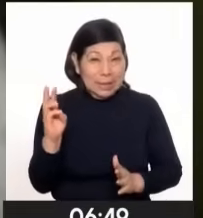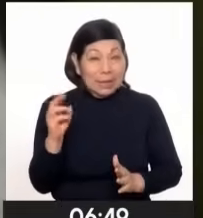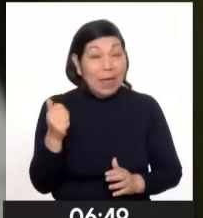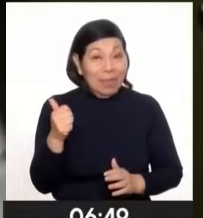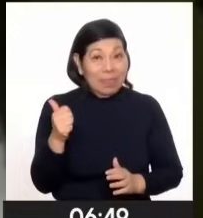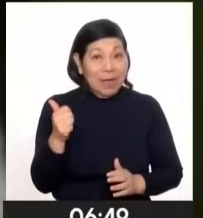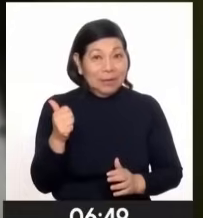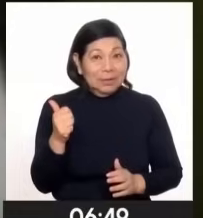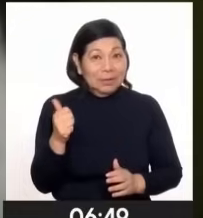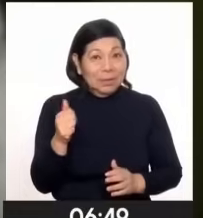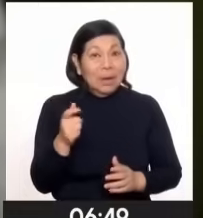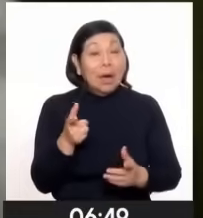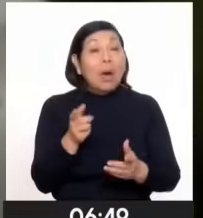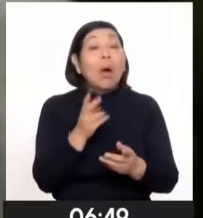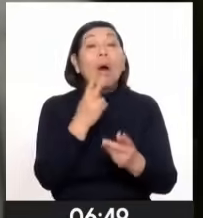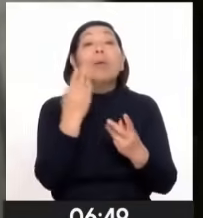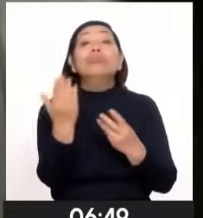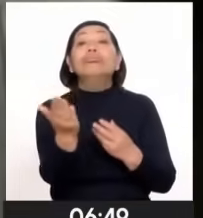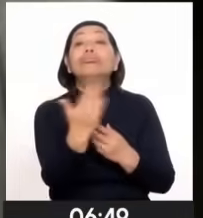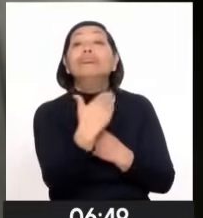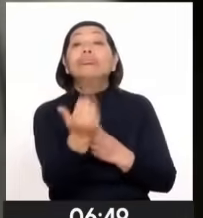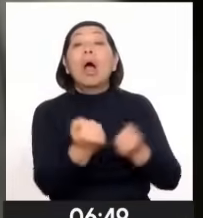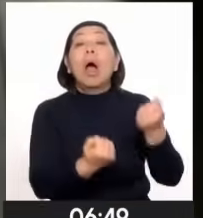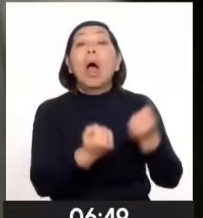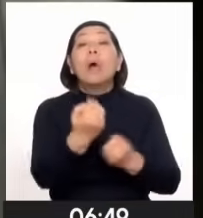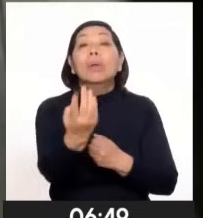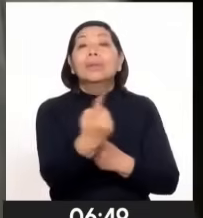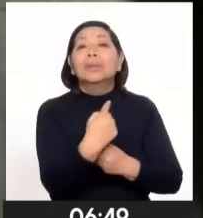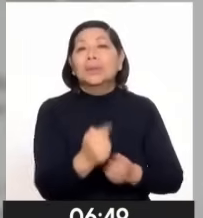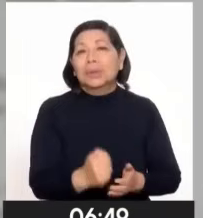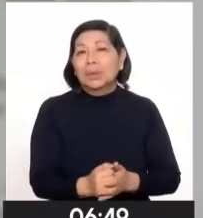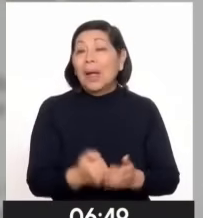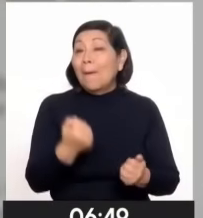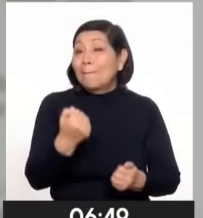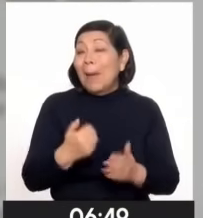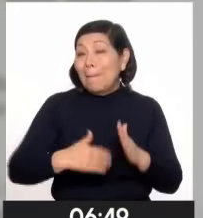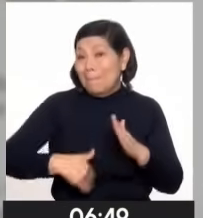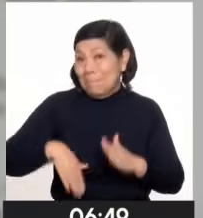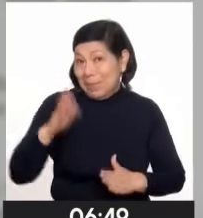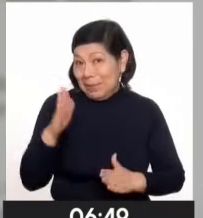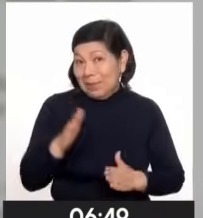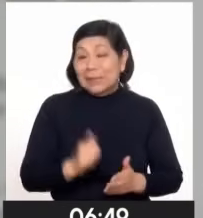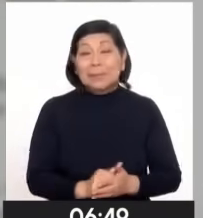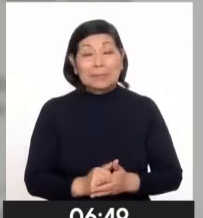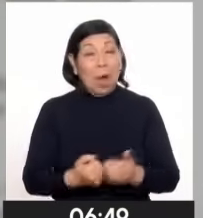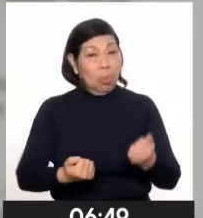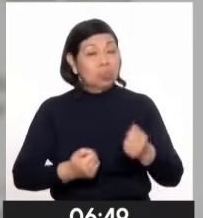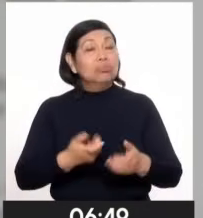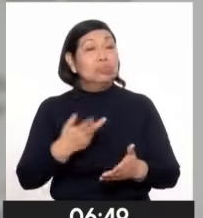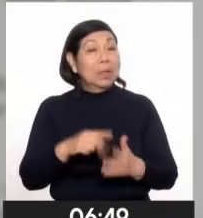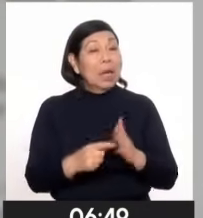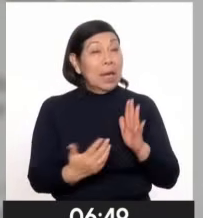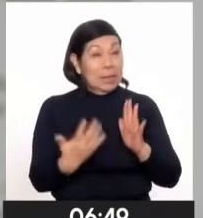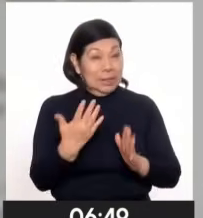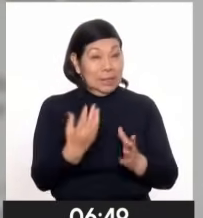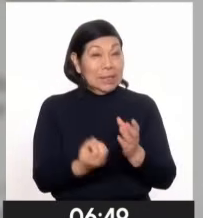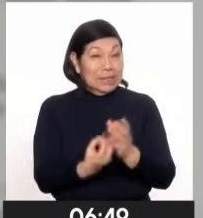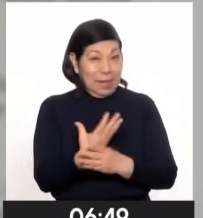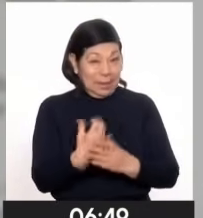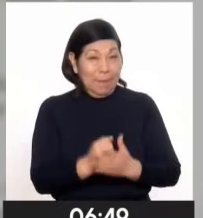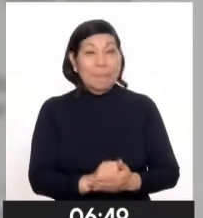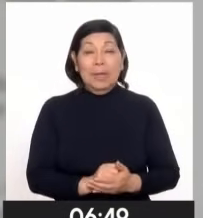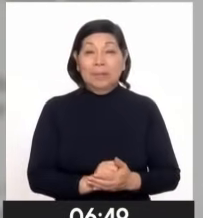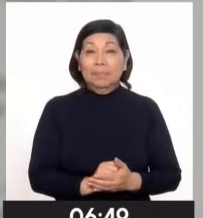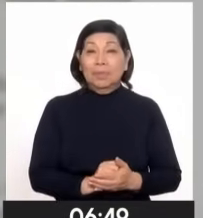10 han realizado operativos pero solamente han infraccionado a los vehículos mayores en la quincena de septiembre